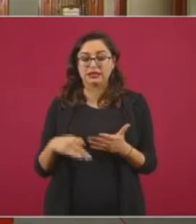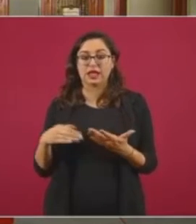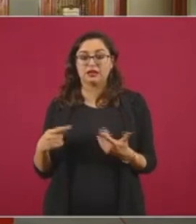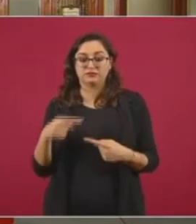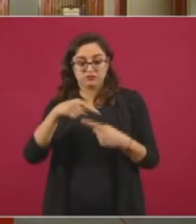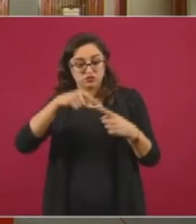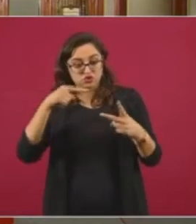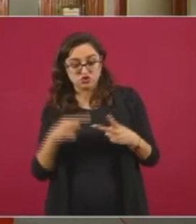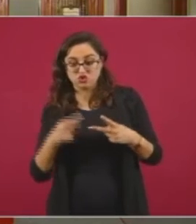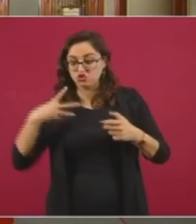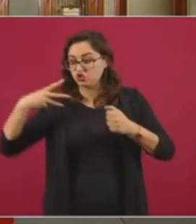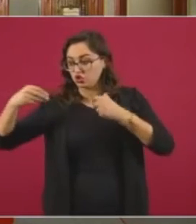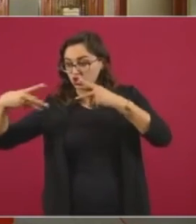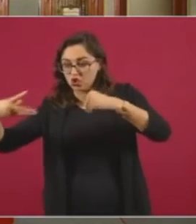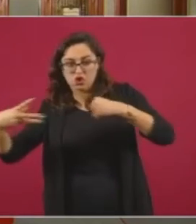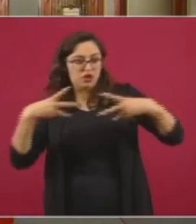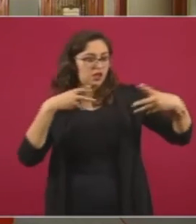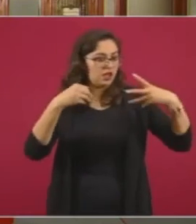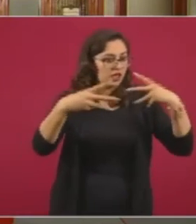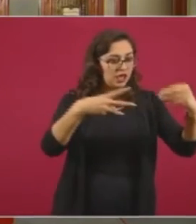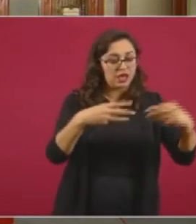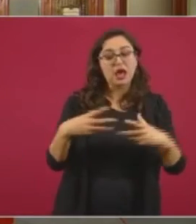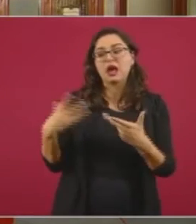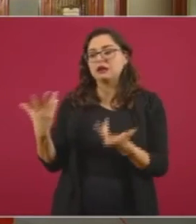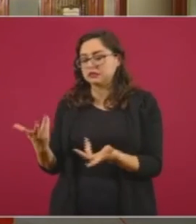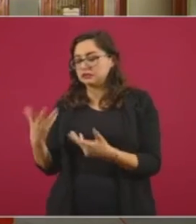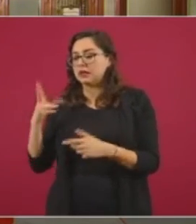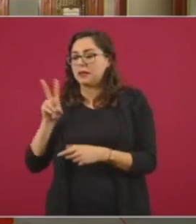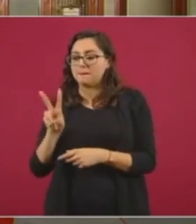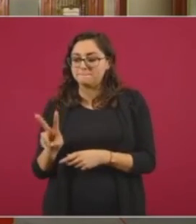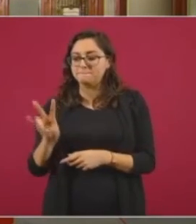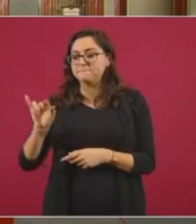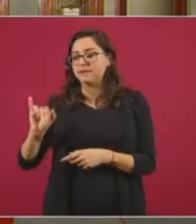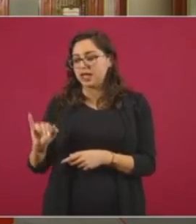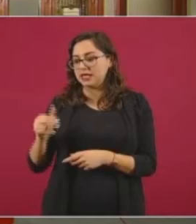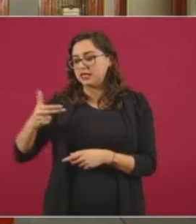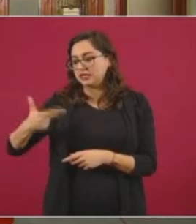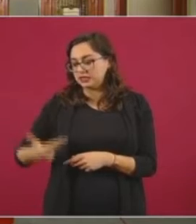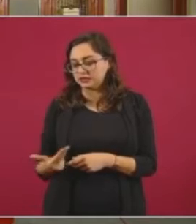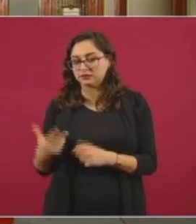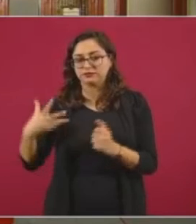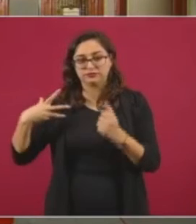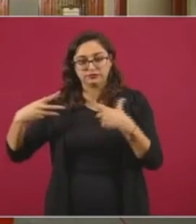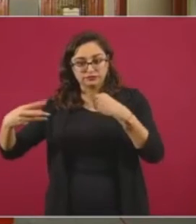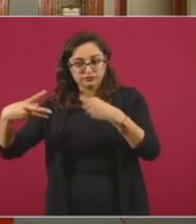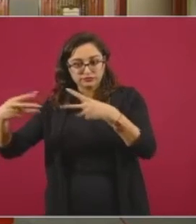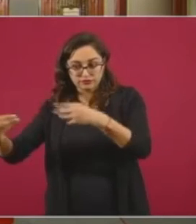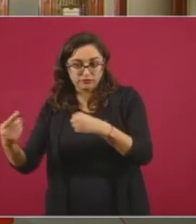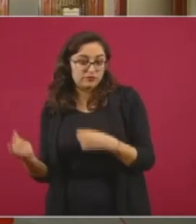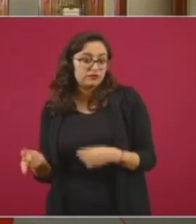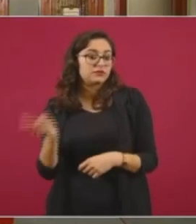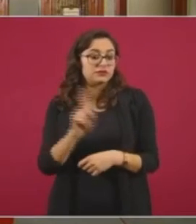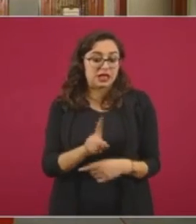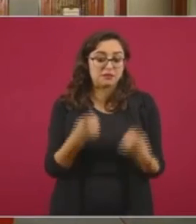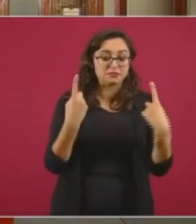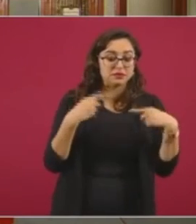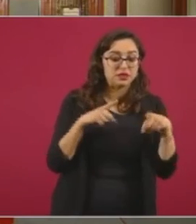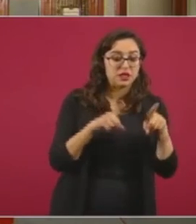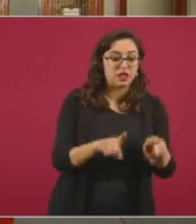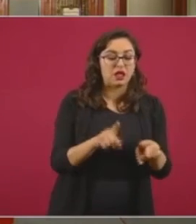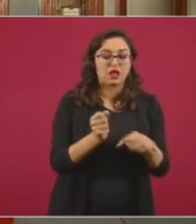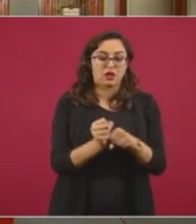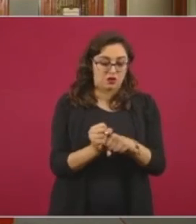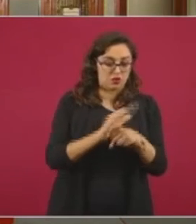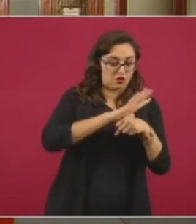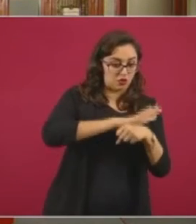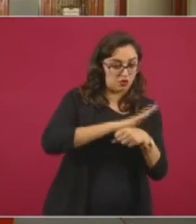dos pandemias. La pandemia del VIH en el marco de la pandemia de la COVID-19. Y